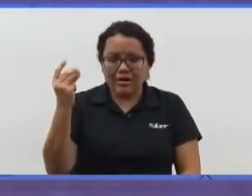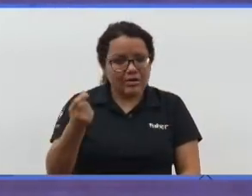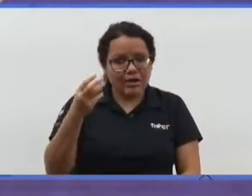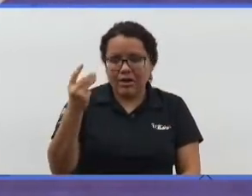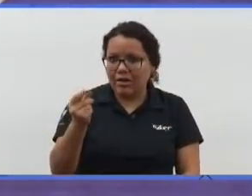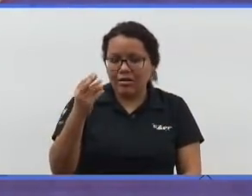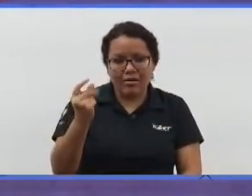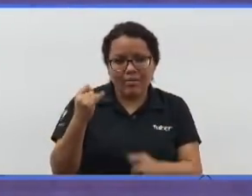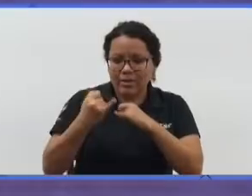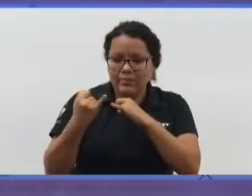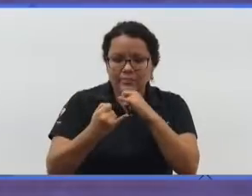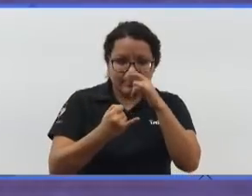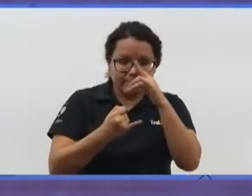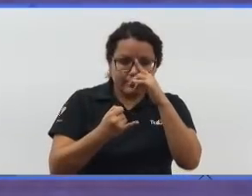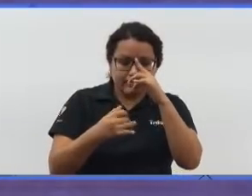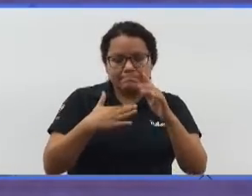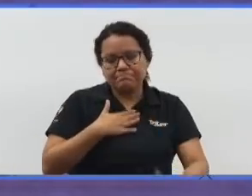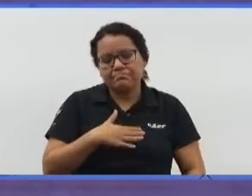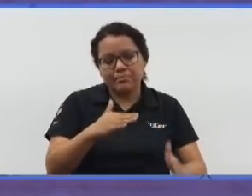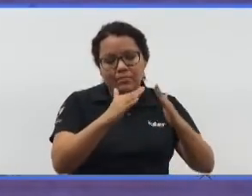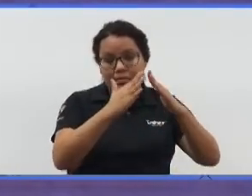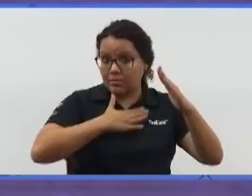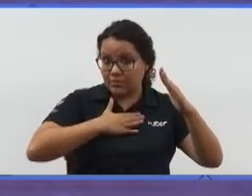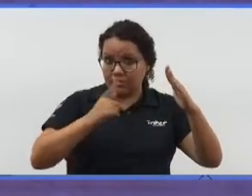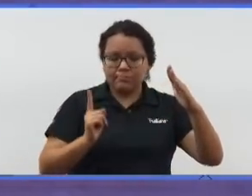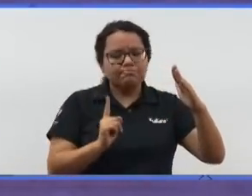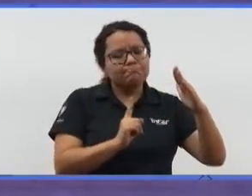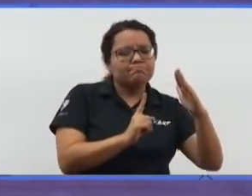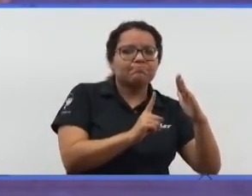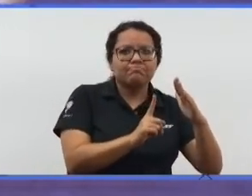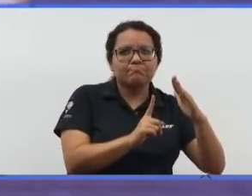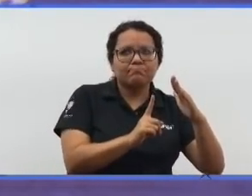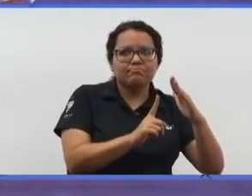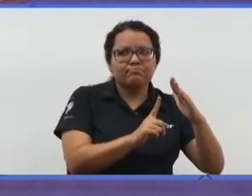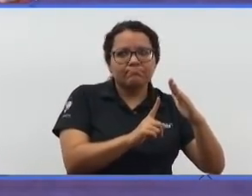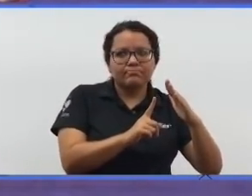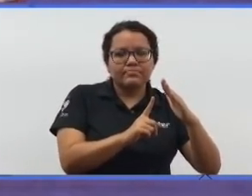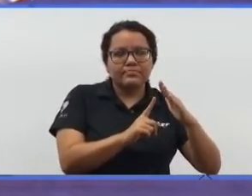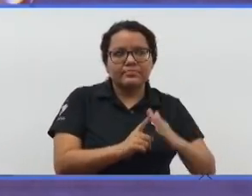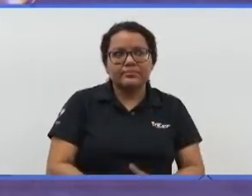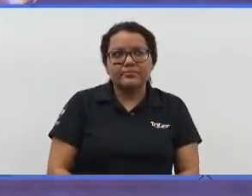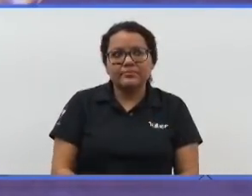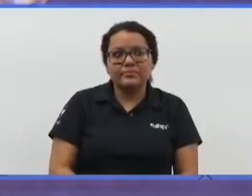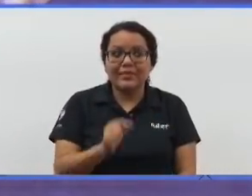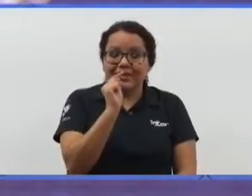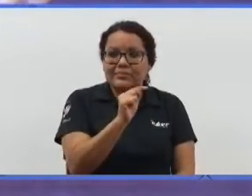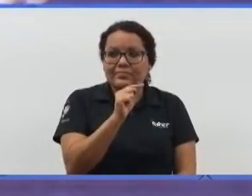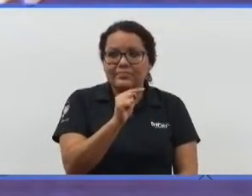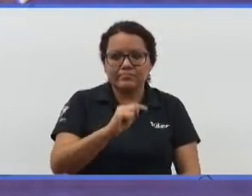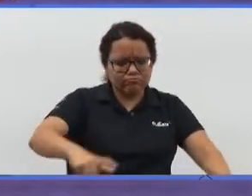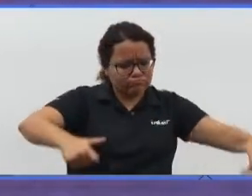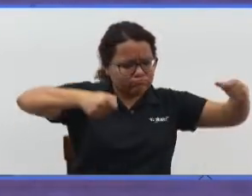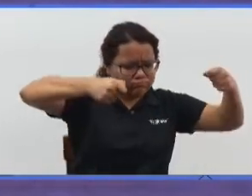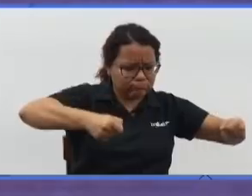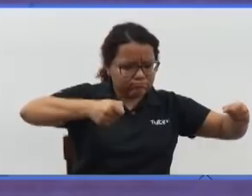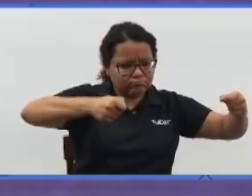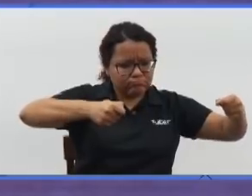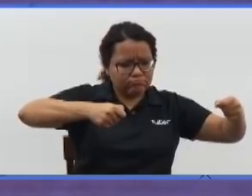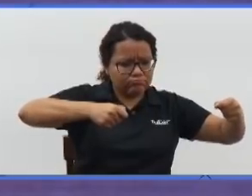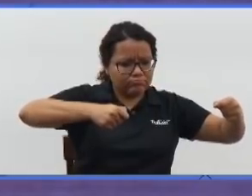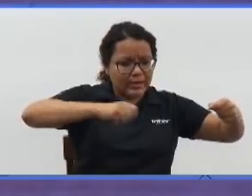rapidísimo y cuando llego a casa teníamos lo de casa pero aparte de lo de casa había una olla con